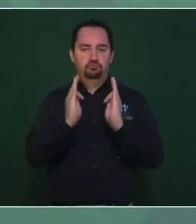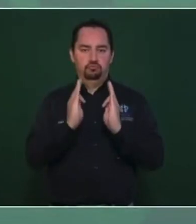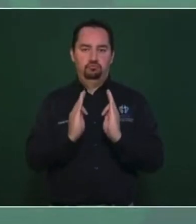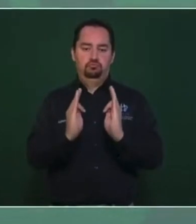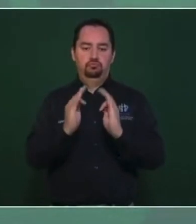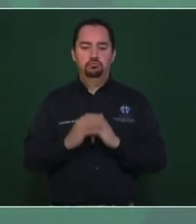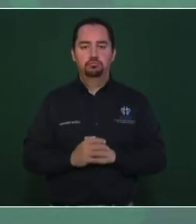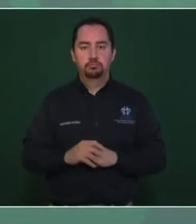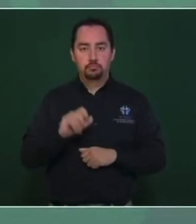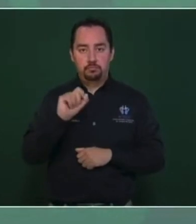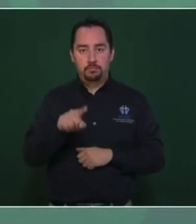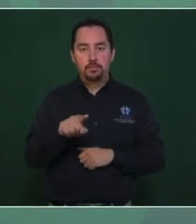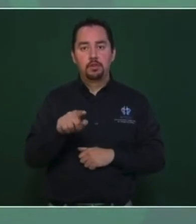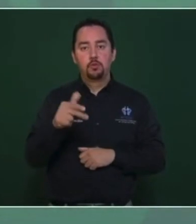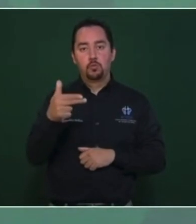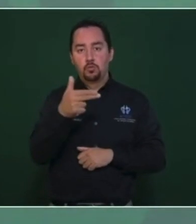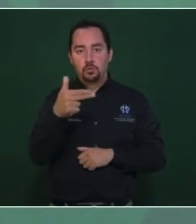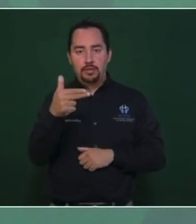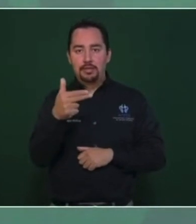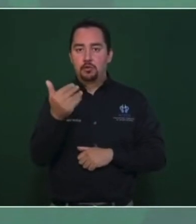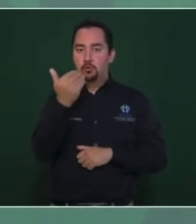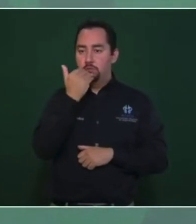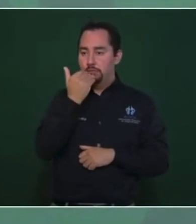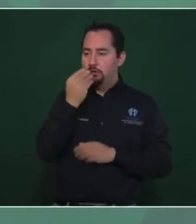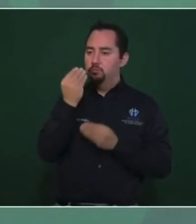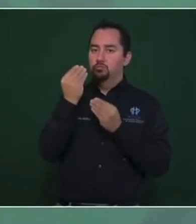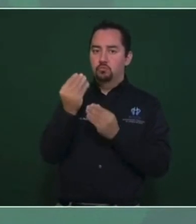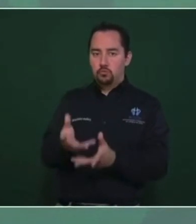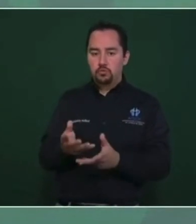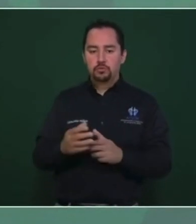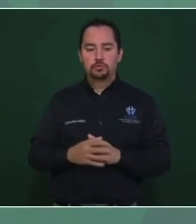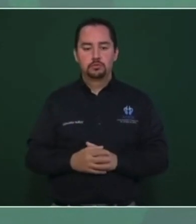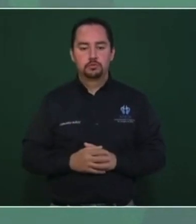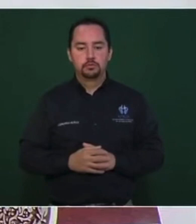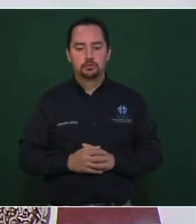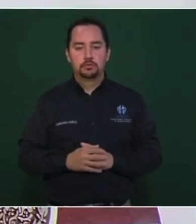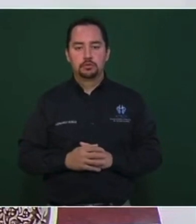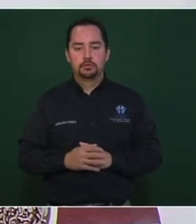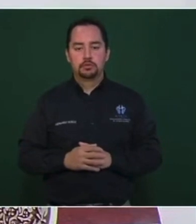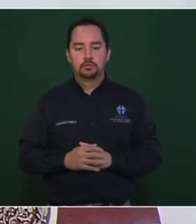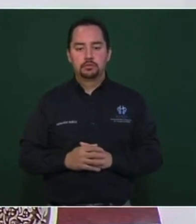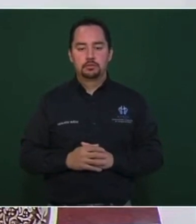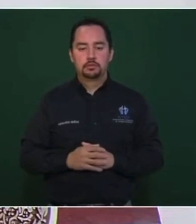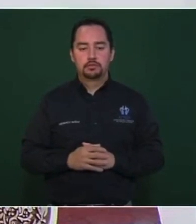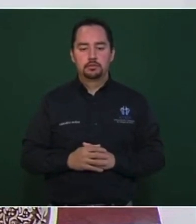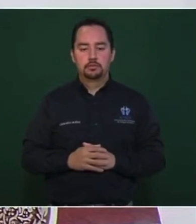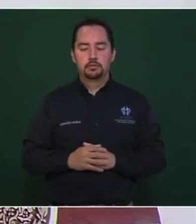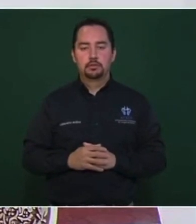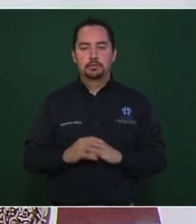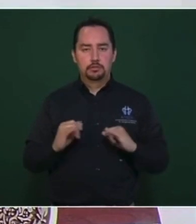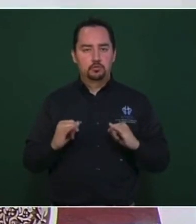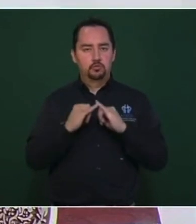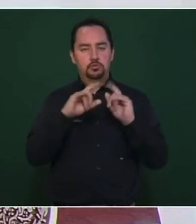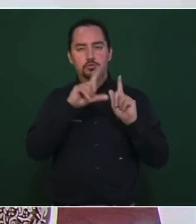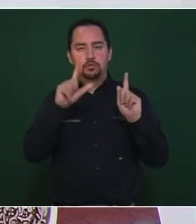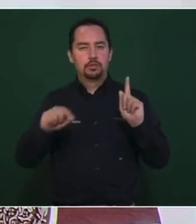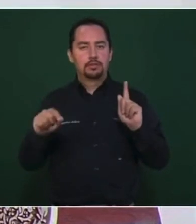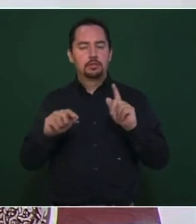Se proporcionó hospedaje y alimentación con apoyo del Instituto Nacional de Migración a los migrantes que están a